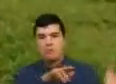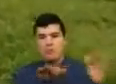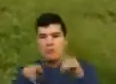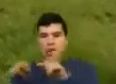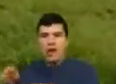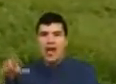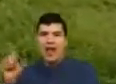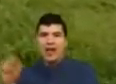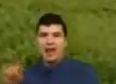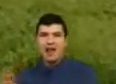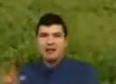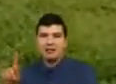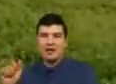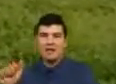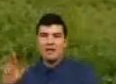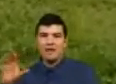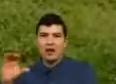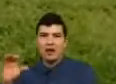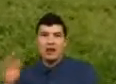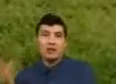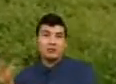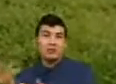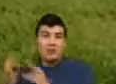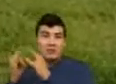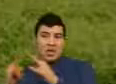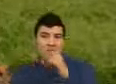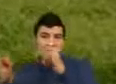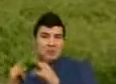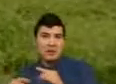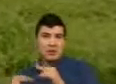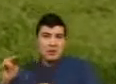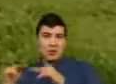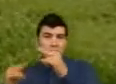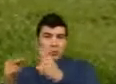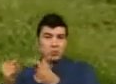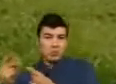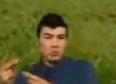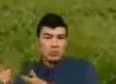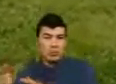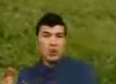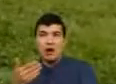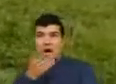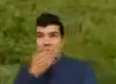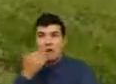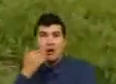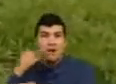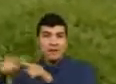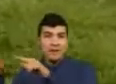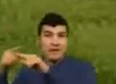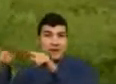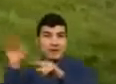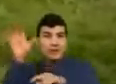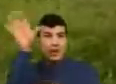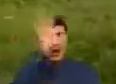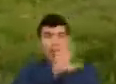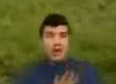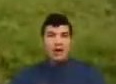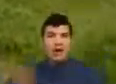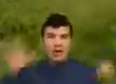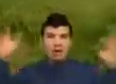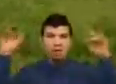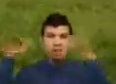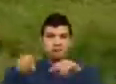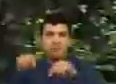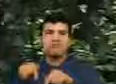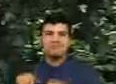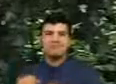las FARC. Esperamos entonces que se construyan los campamentos muy rápidamente y que los guerrilleros que están en otra zona del departamento se pasen